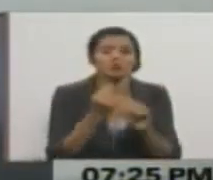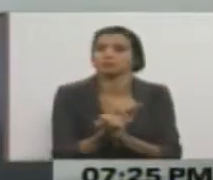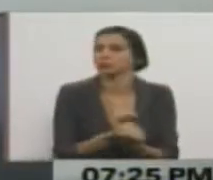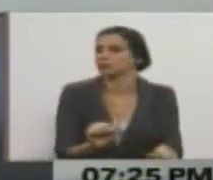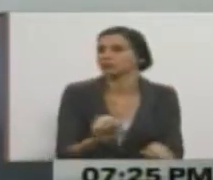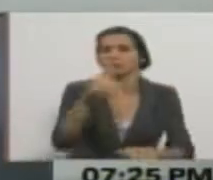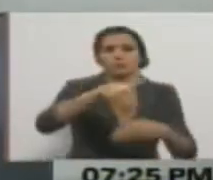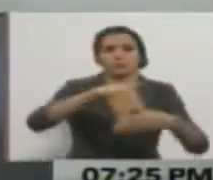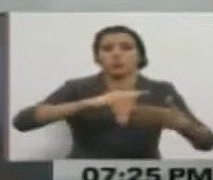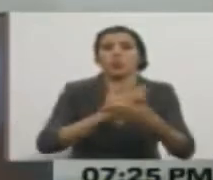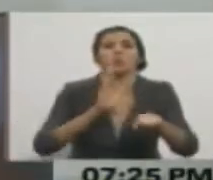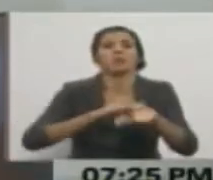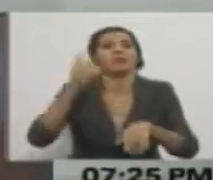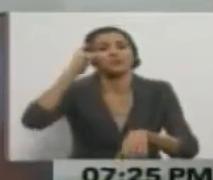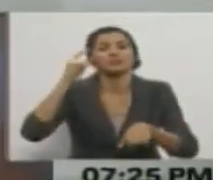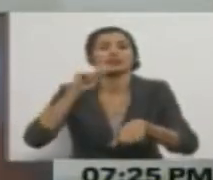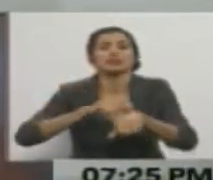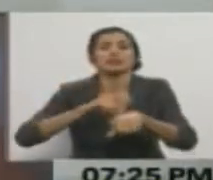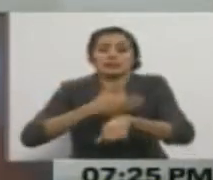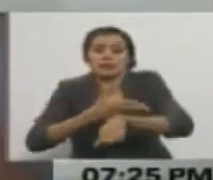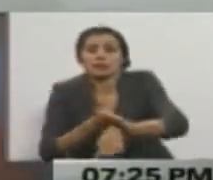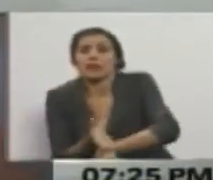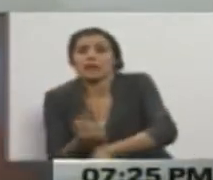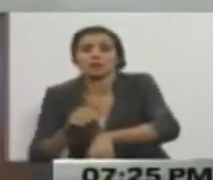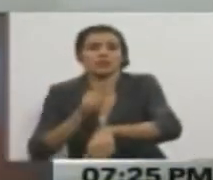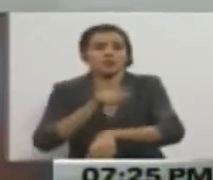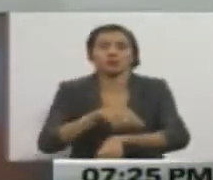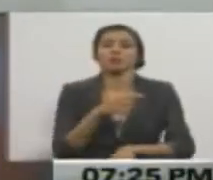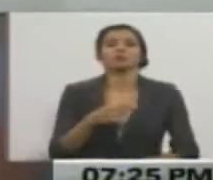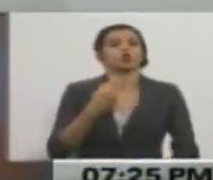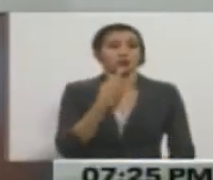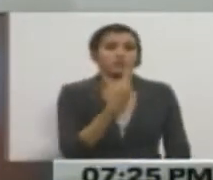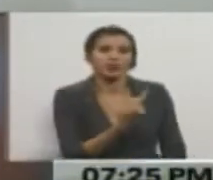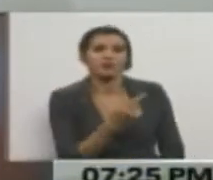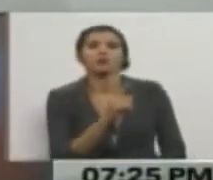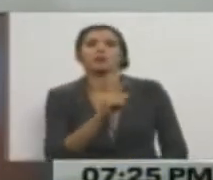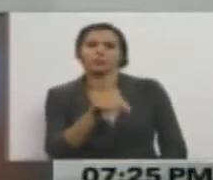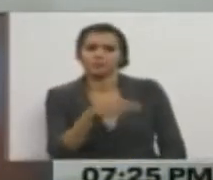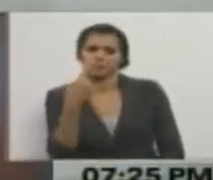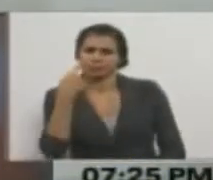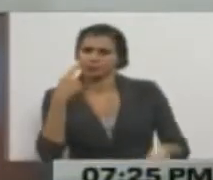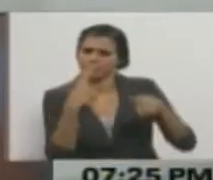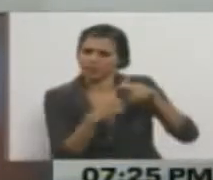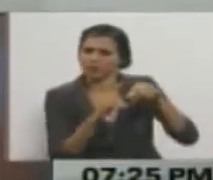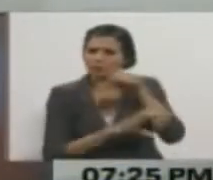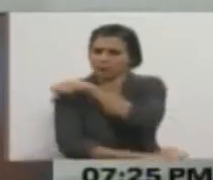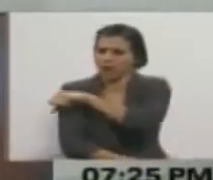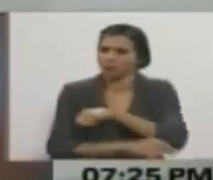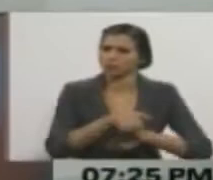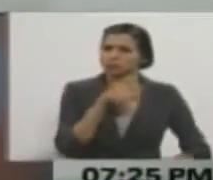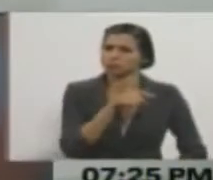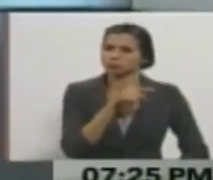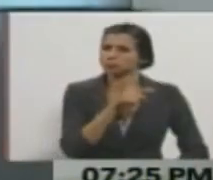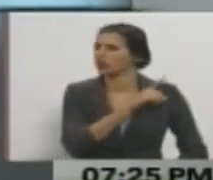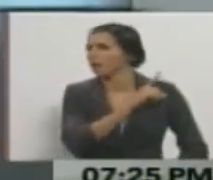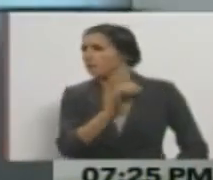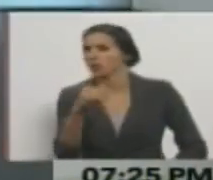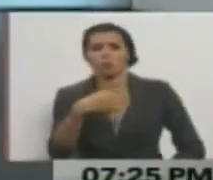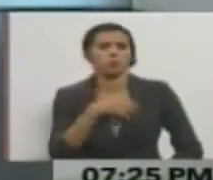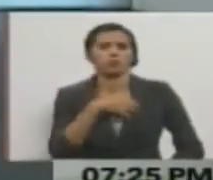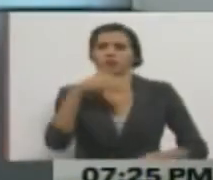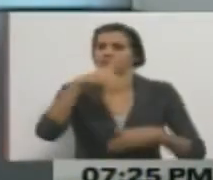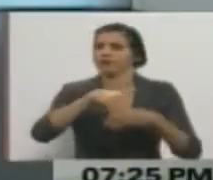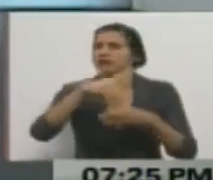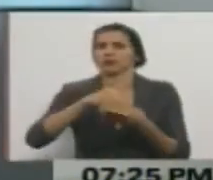lapsos no daban, sino que duda, insisto yo, por el fraude cometido, que también se dé,